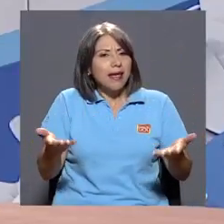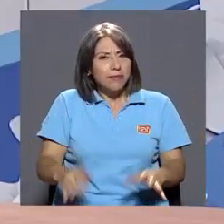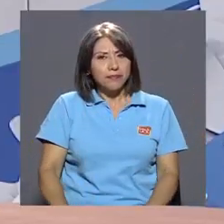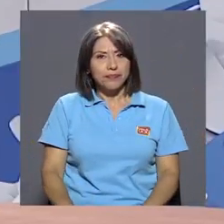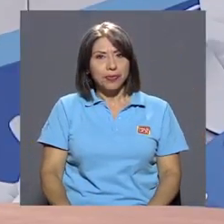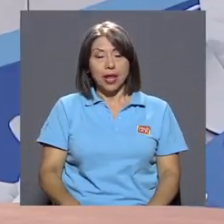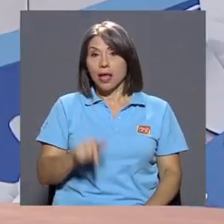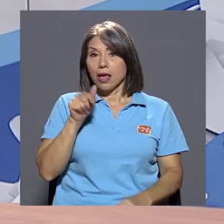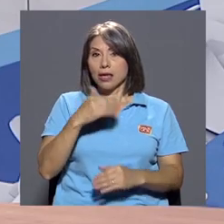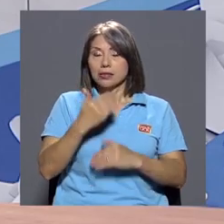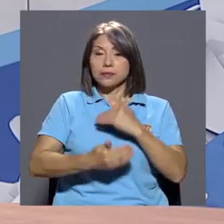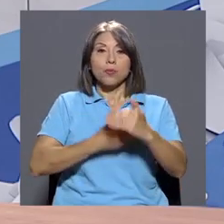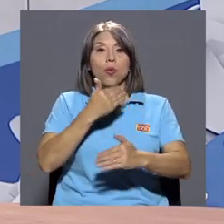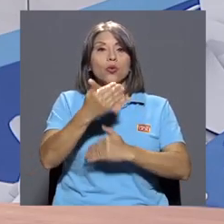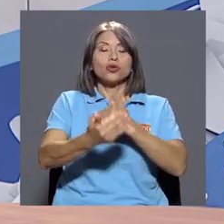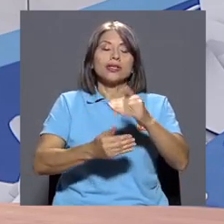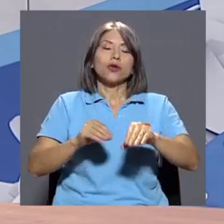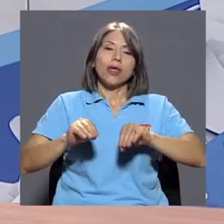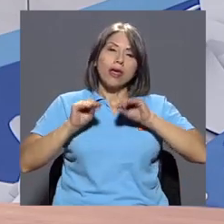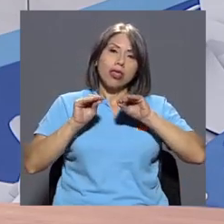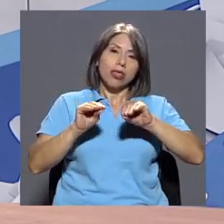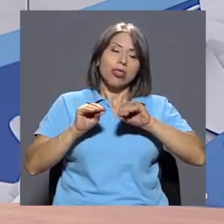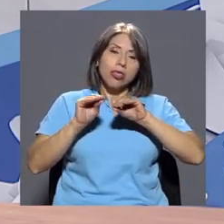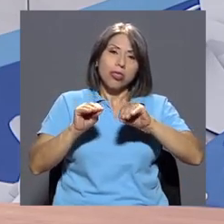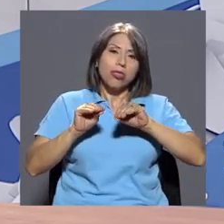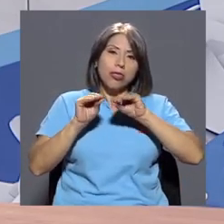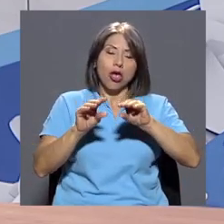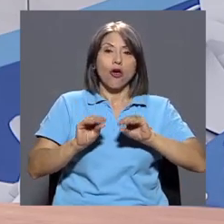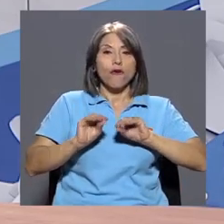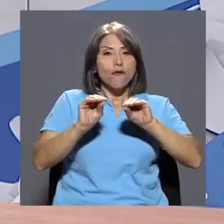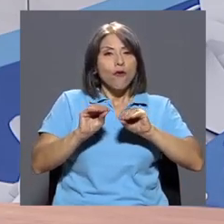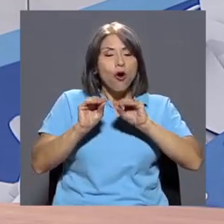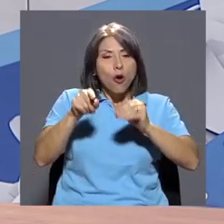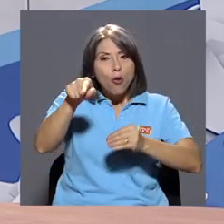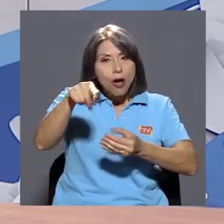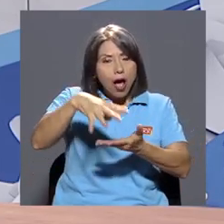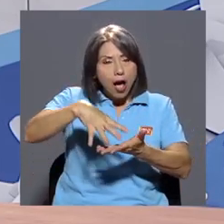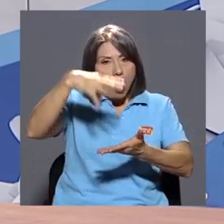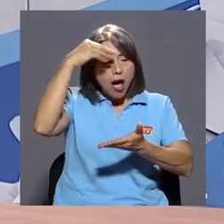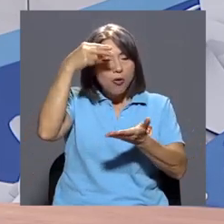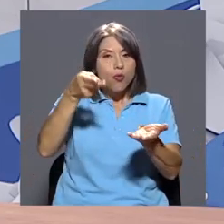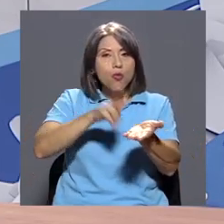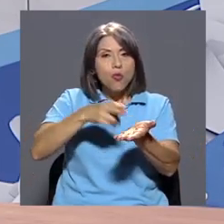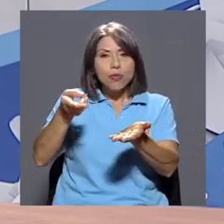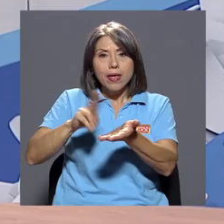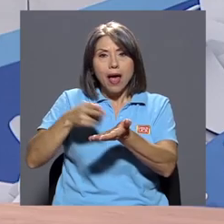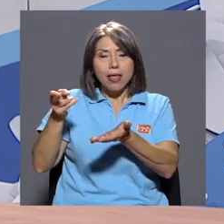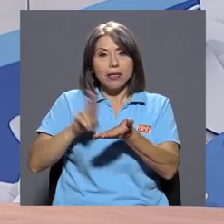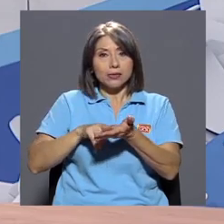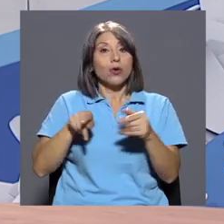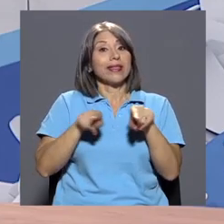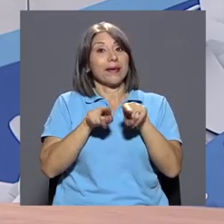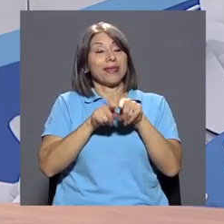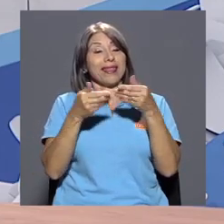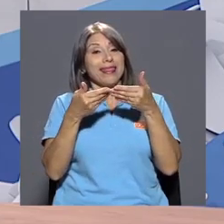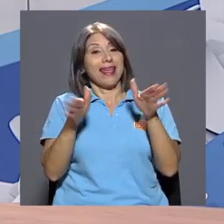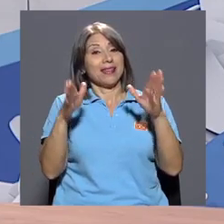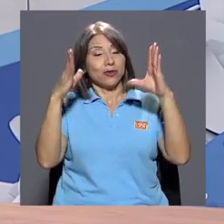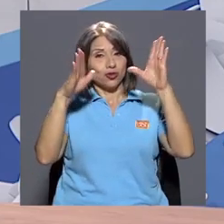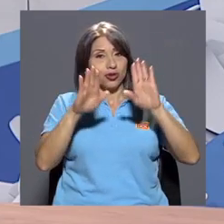en ese proceso de formación que se trabaja el tema de formación en contratación, todo el sistema de contratación en datos abiertos y un